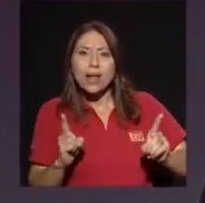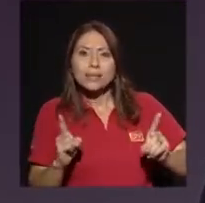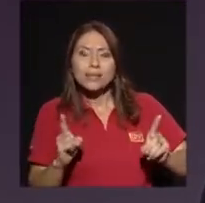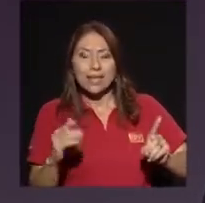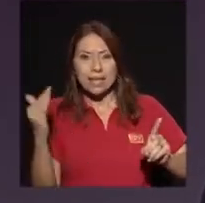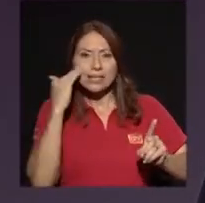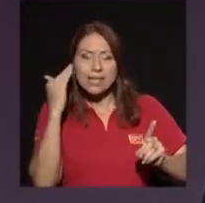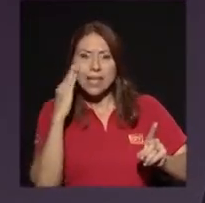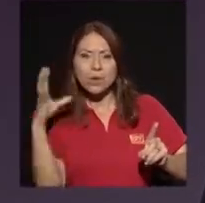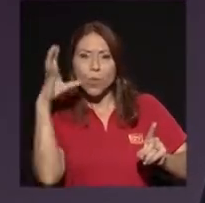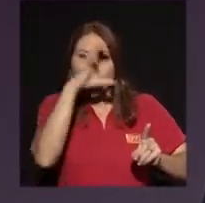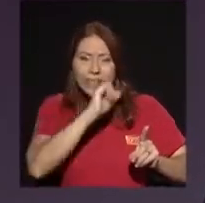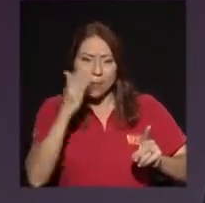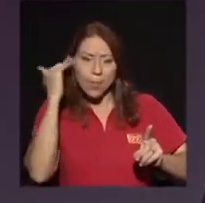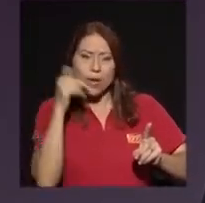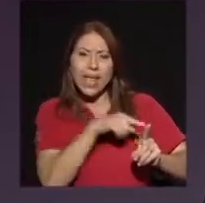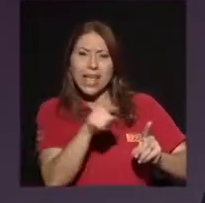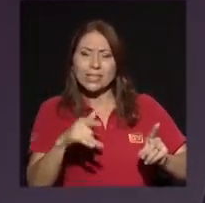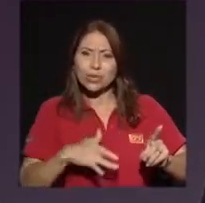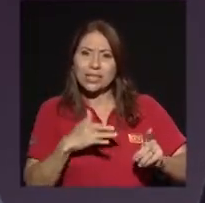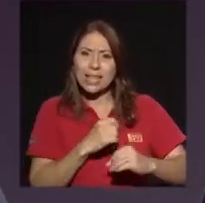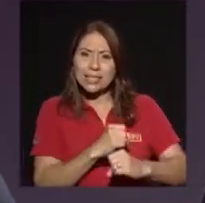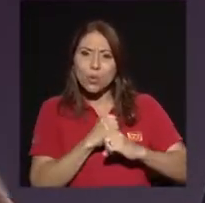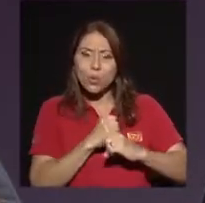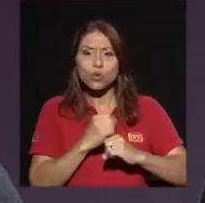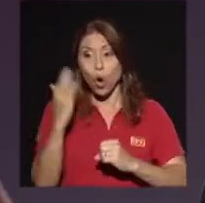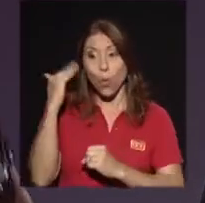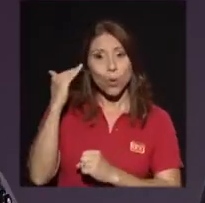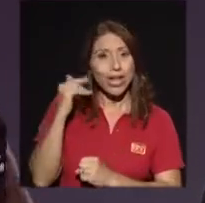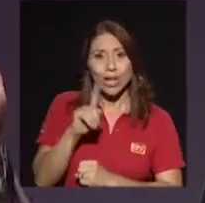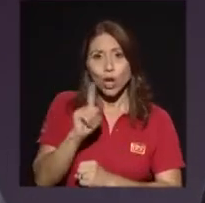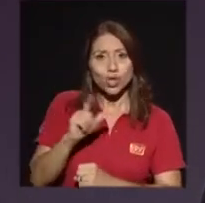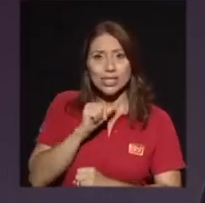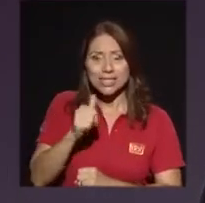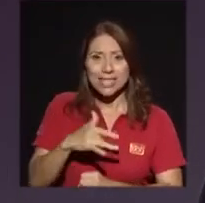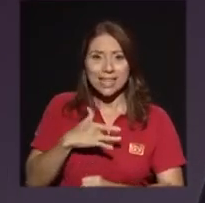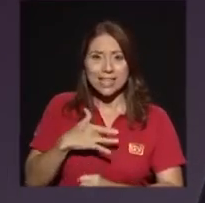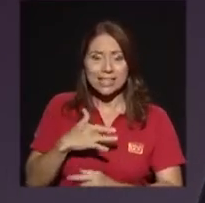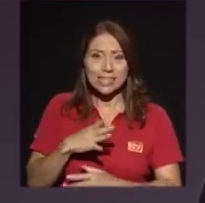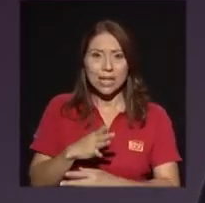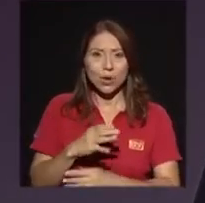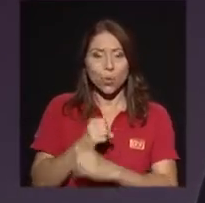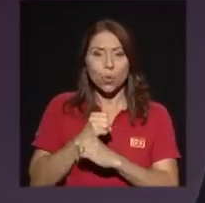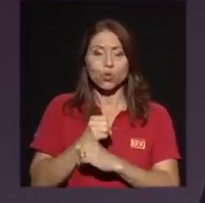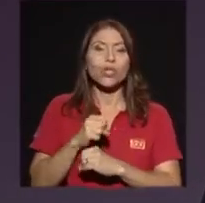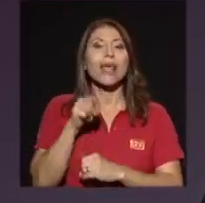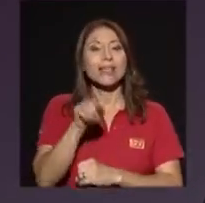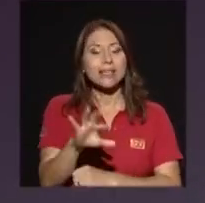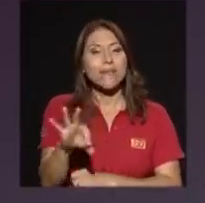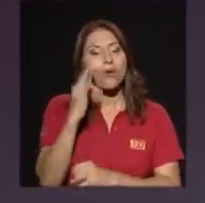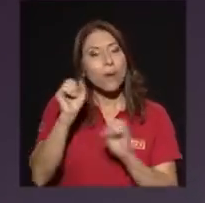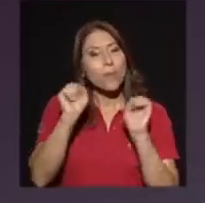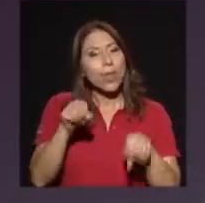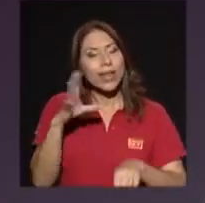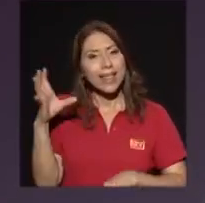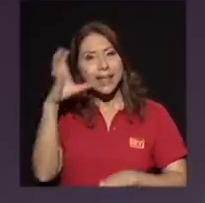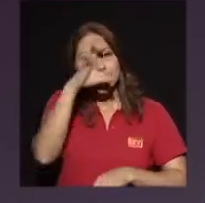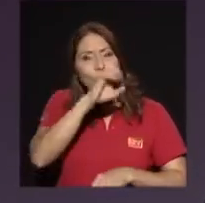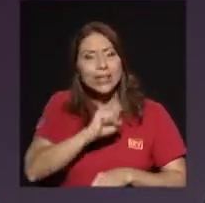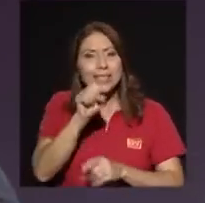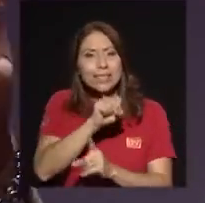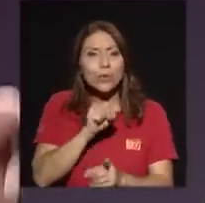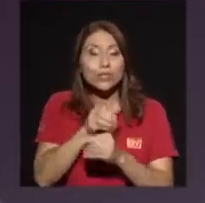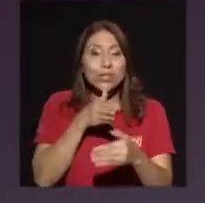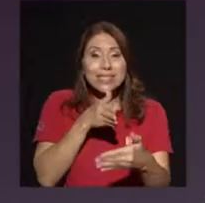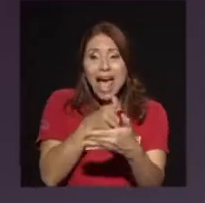les ha hecho sentir seguros o por qué no, y de esa forma poder visibilizar las situaciones de acoso